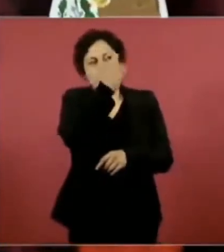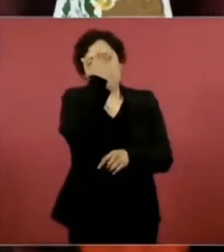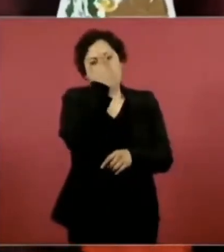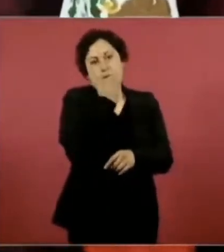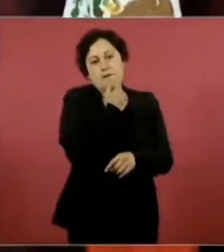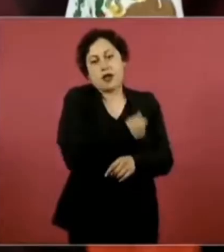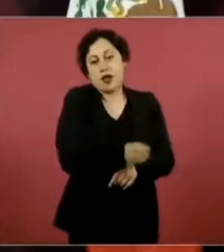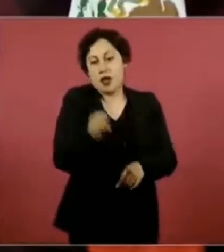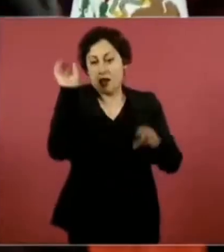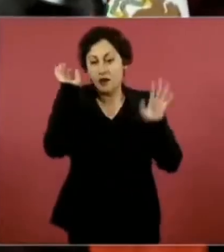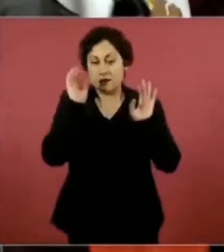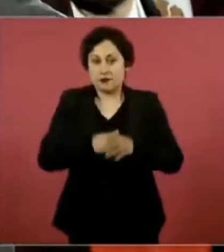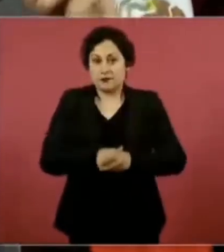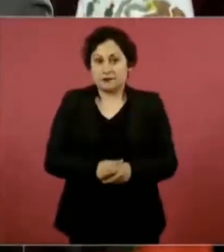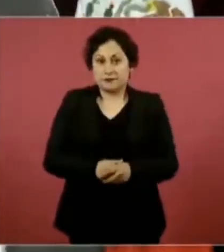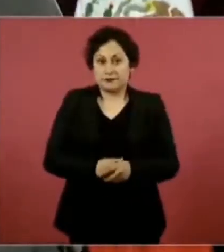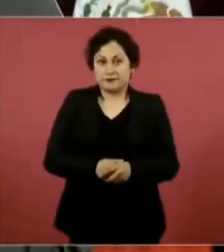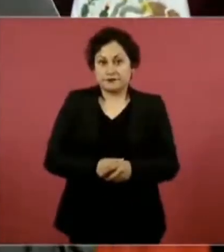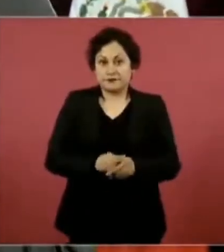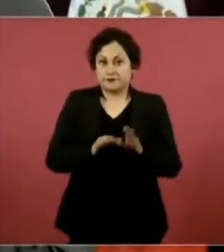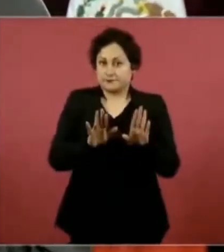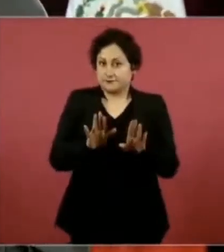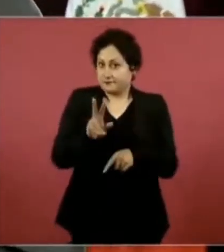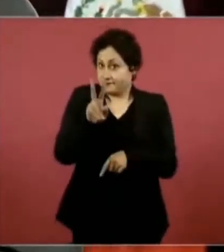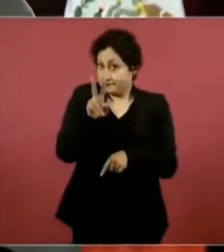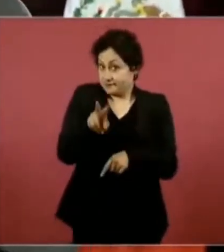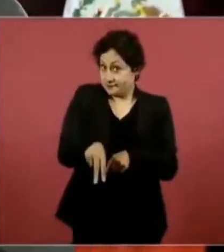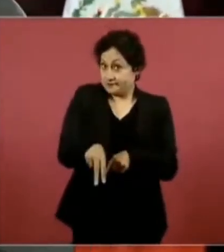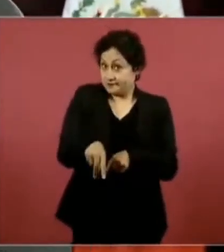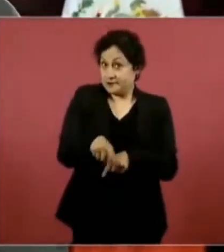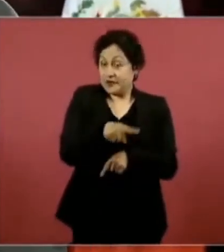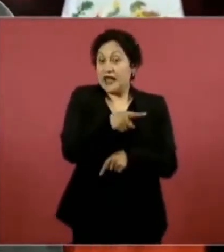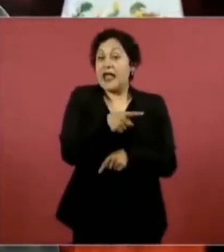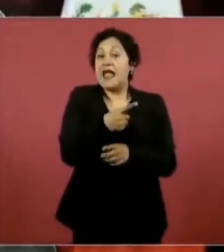sino hay sectores de clases medias